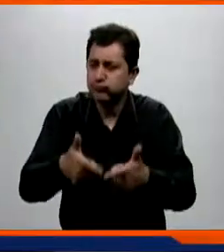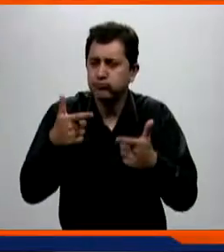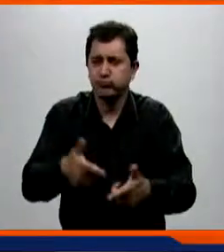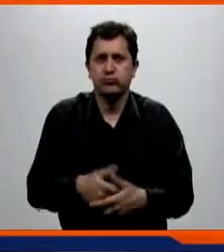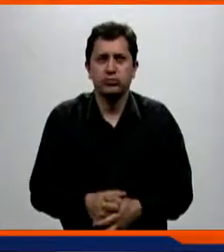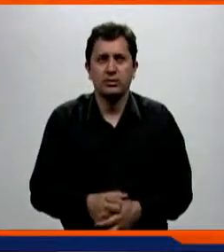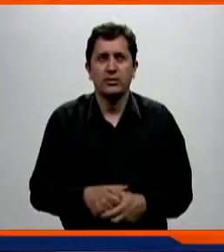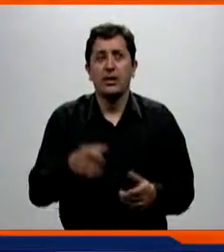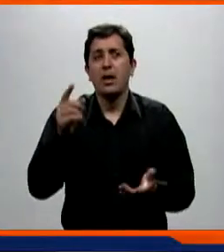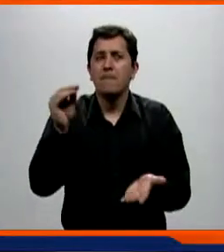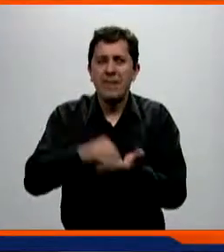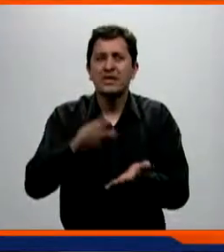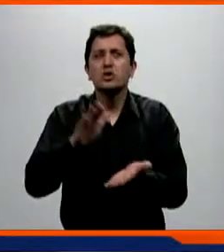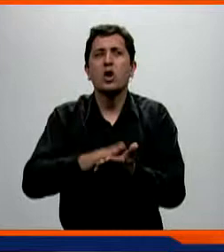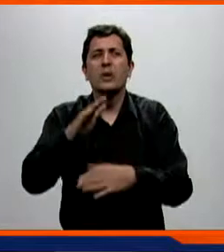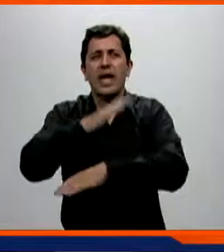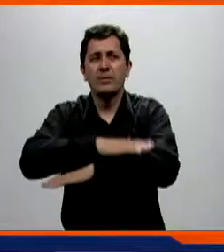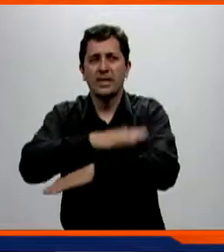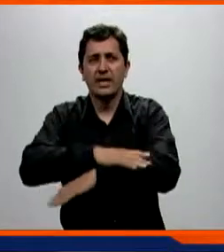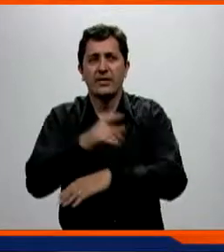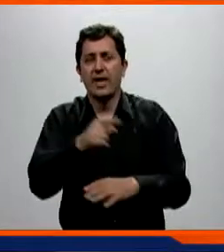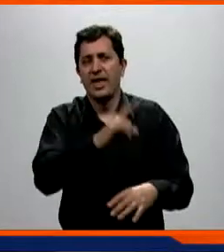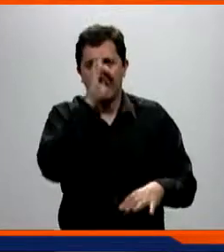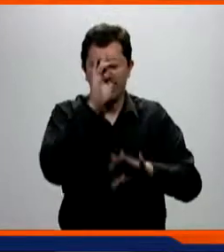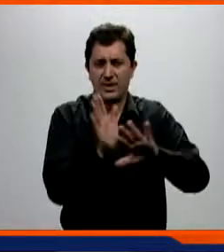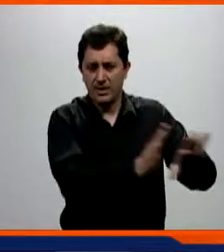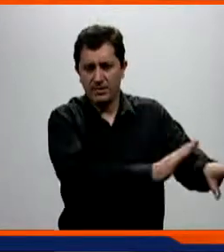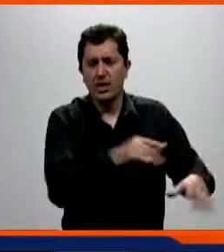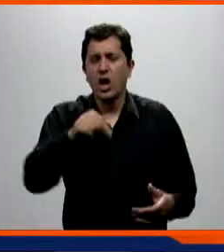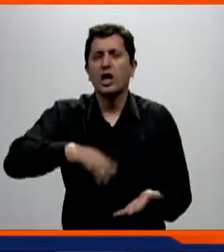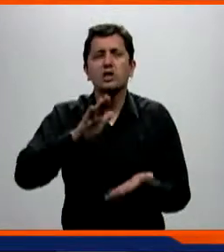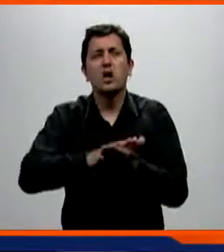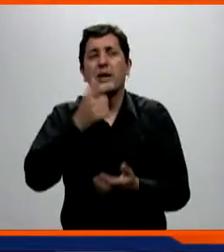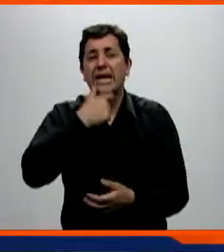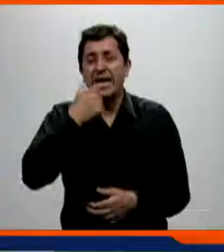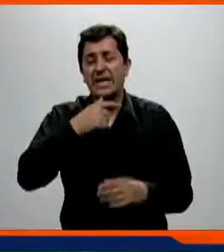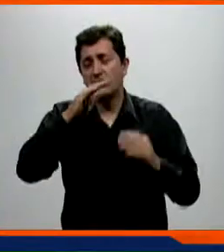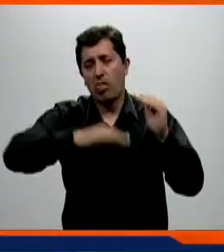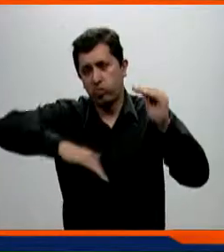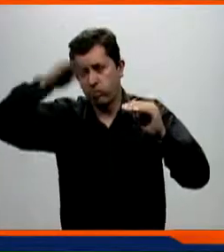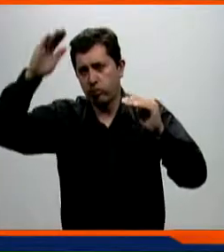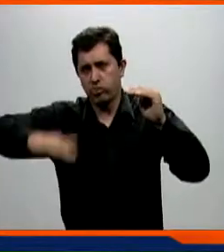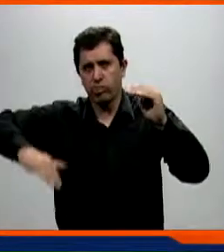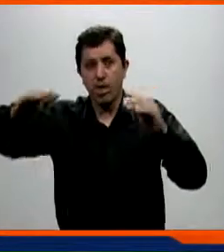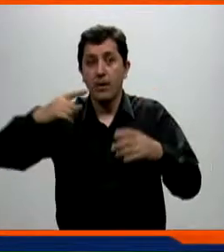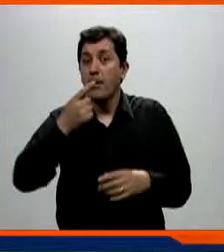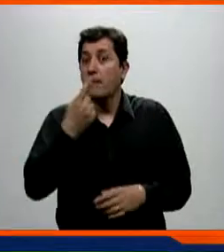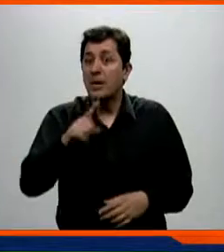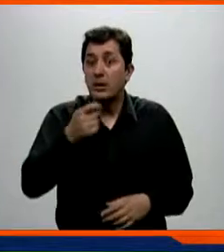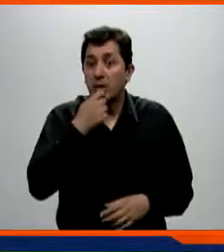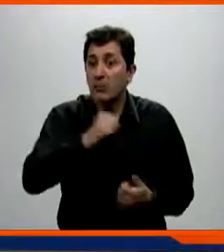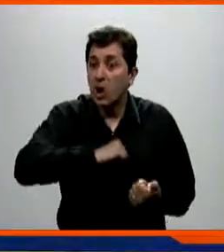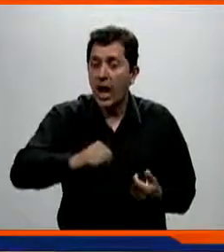en los equipos de Avellaneda, ¿te parece? Pero en este caso, para la cara opuesta, porque Racing, si bien también es bastante irregular en el campeonato, cuando gana lo hace por goleada.